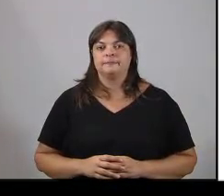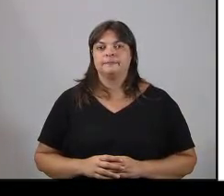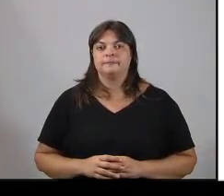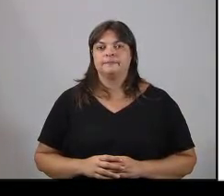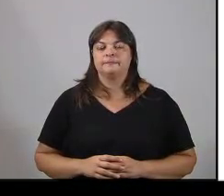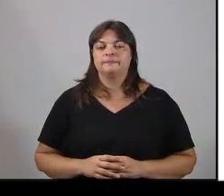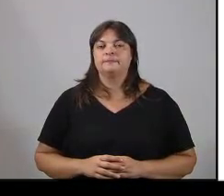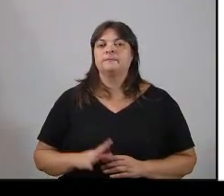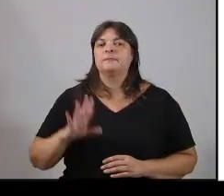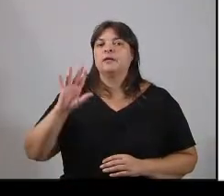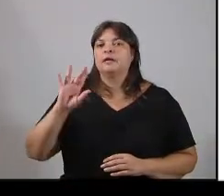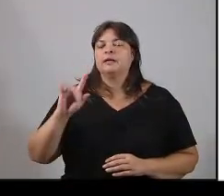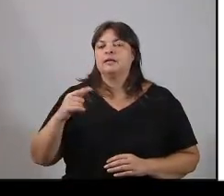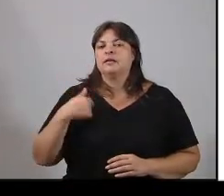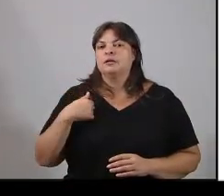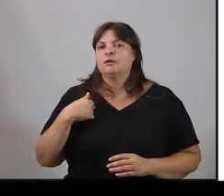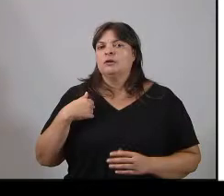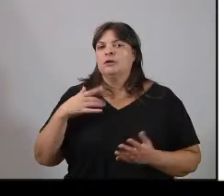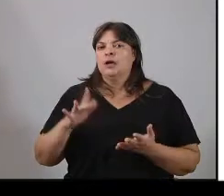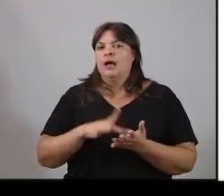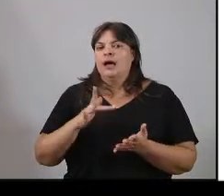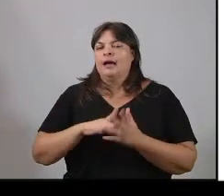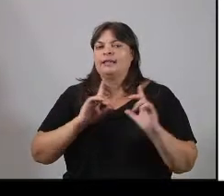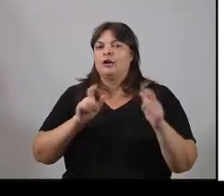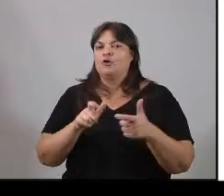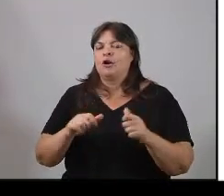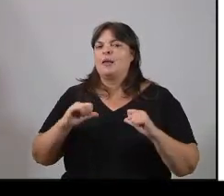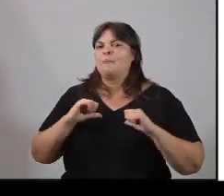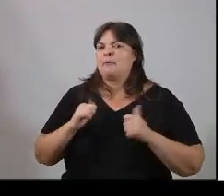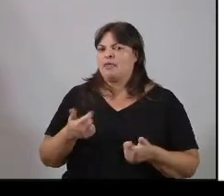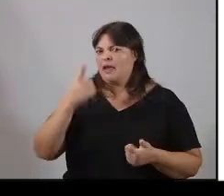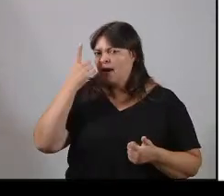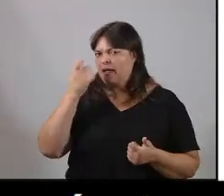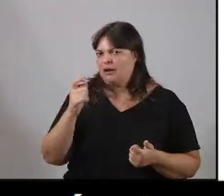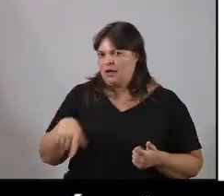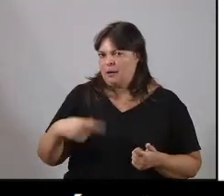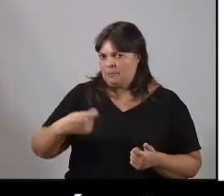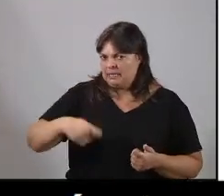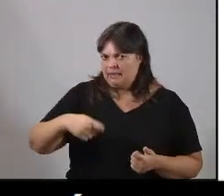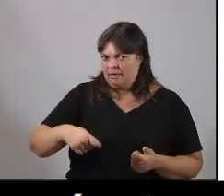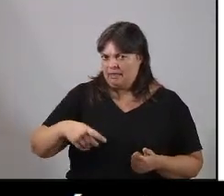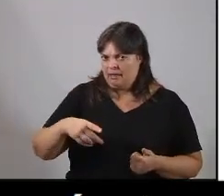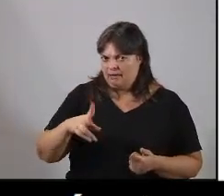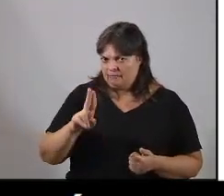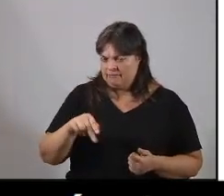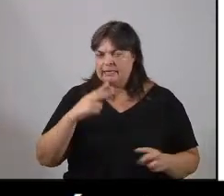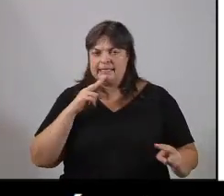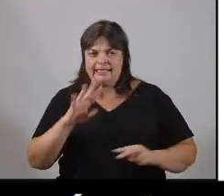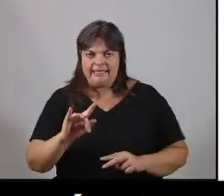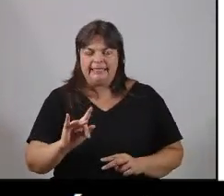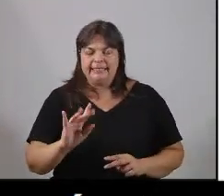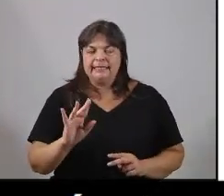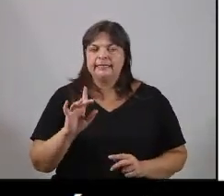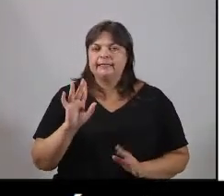Sí, quería saber cuál es la agenda de las reuniones, cuándo empiezan, creo que son aquí en Presidencia, si no me equivoco, sí. Y si se